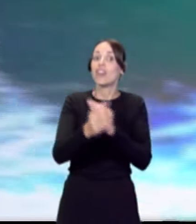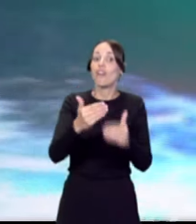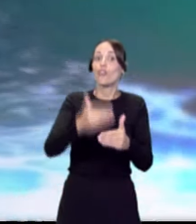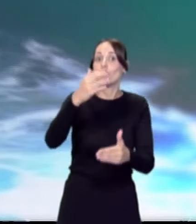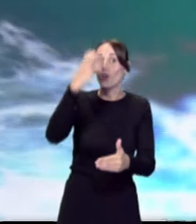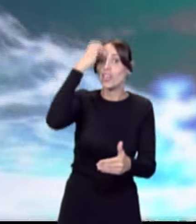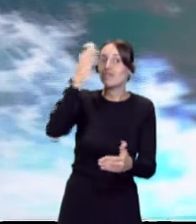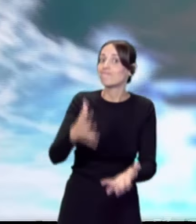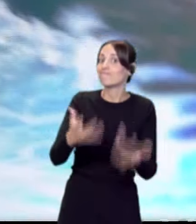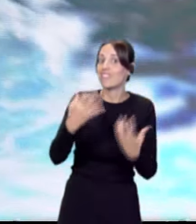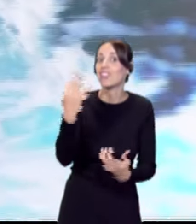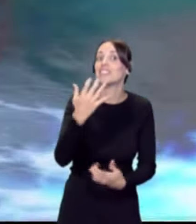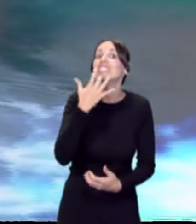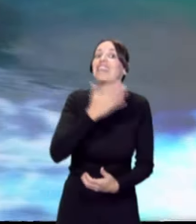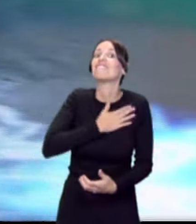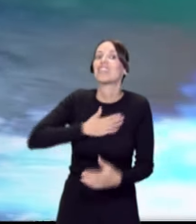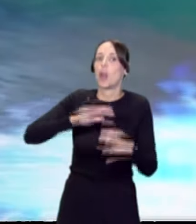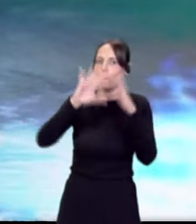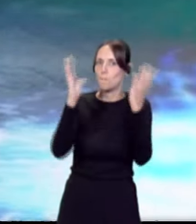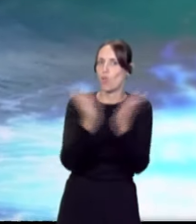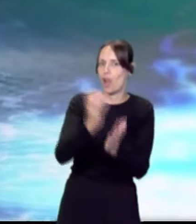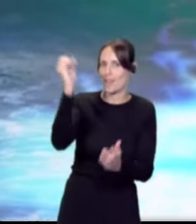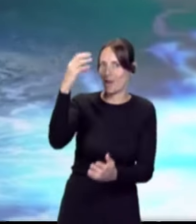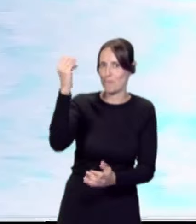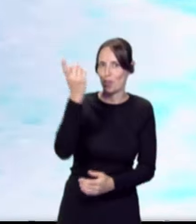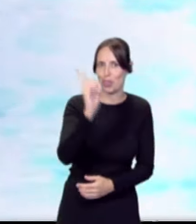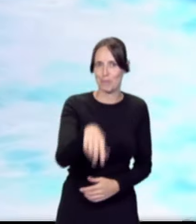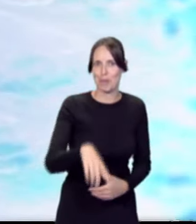King para alcanzar la cima del mundo.